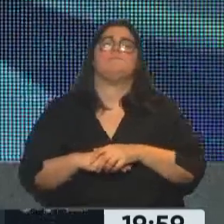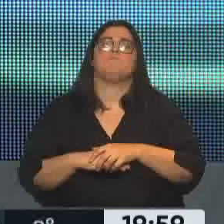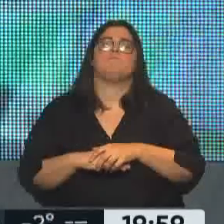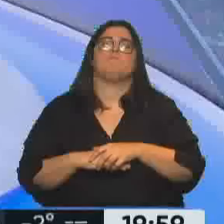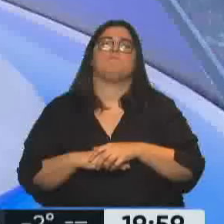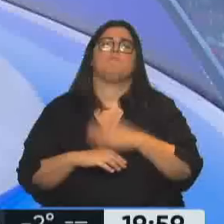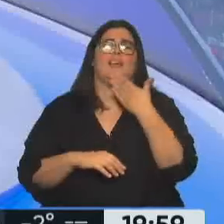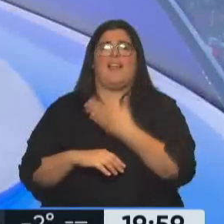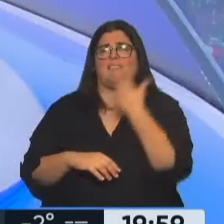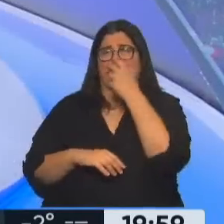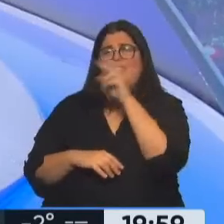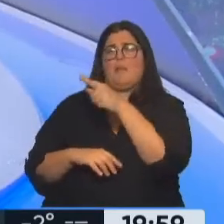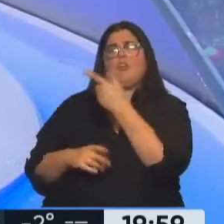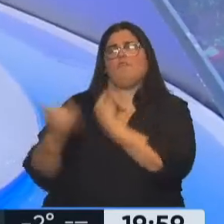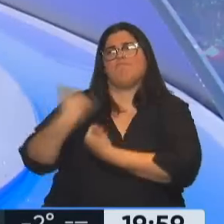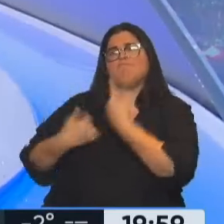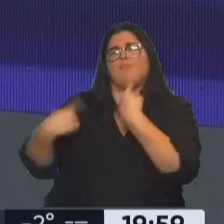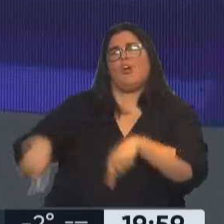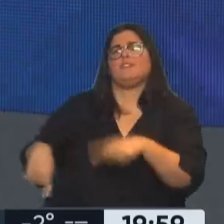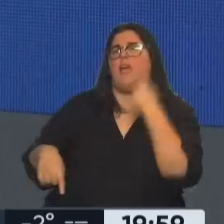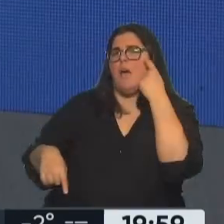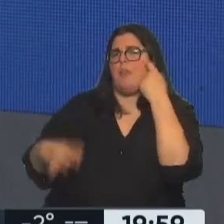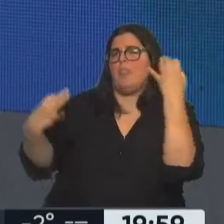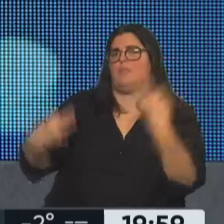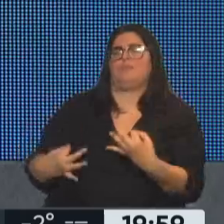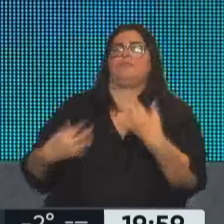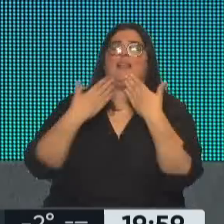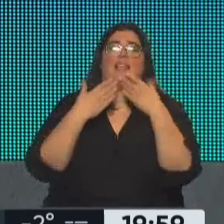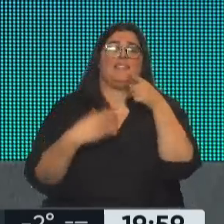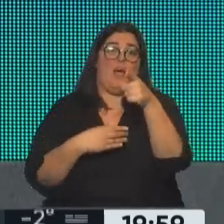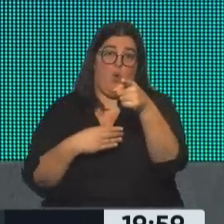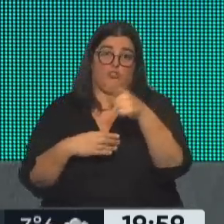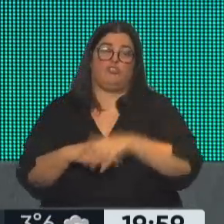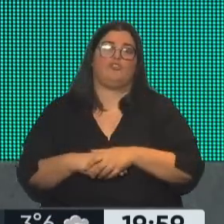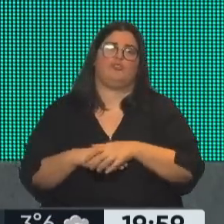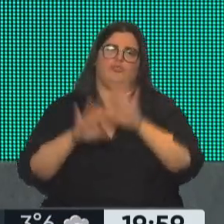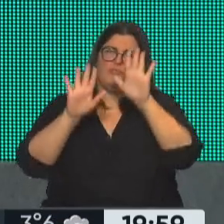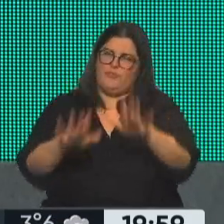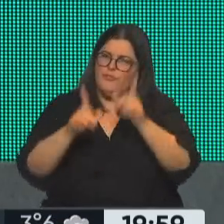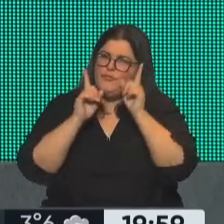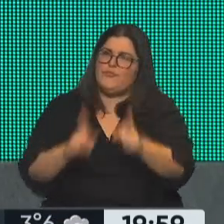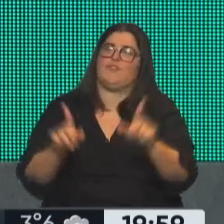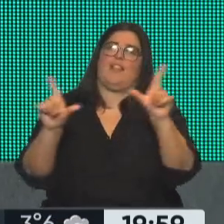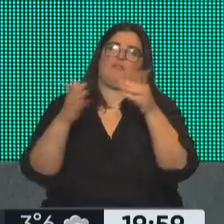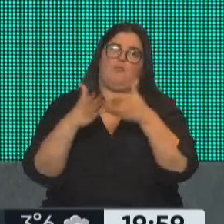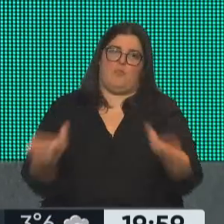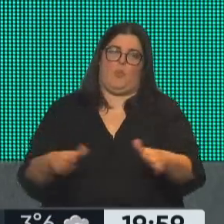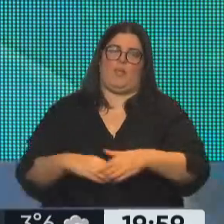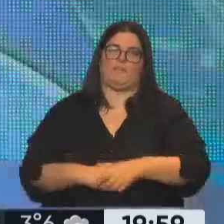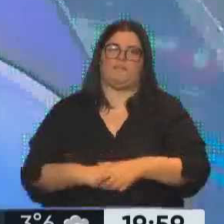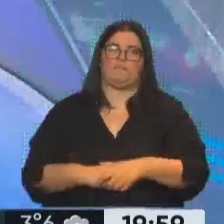Gracias, Realmente una aprendizaje. Gracias. A vos. Y gracias a vos. No te vayas, estás en la televisión pública.